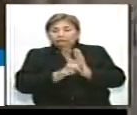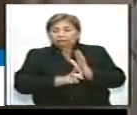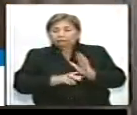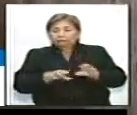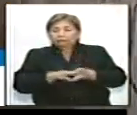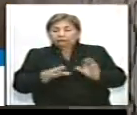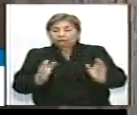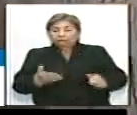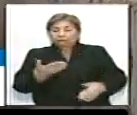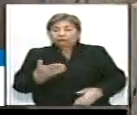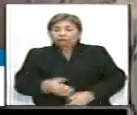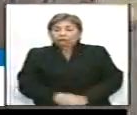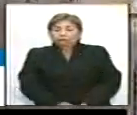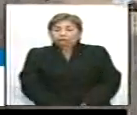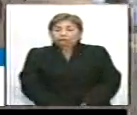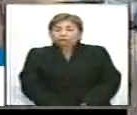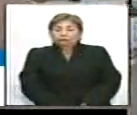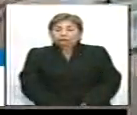de la comisión.